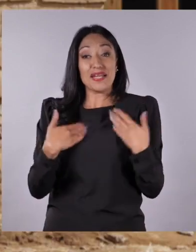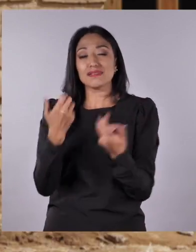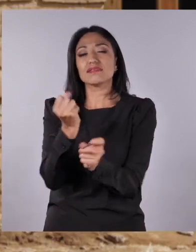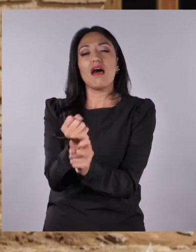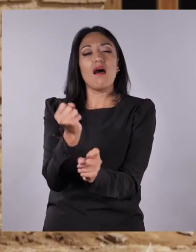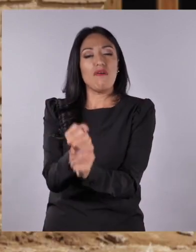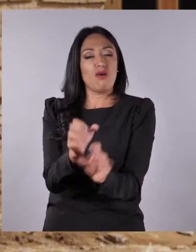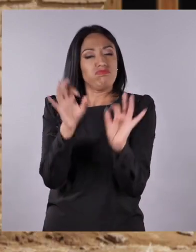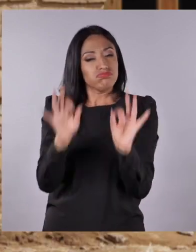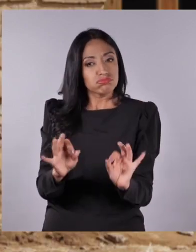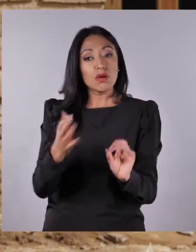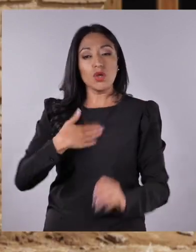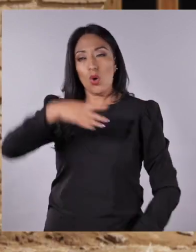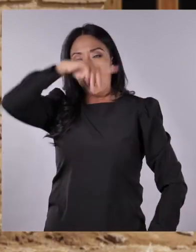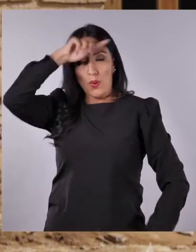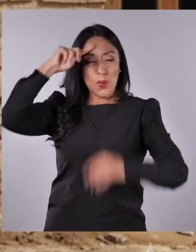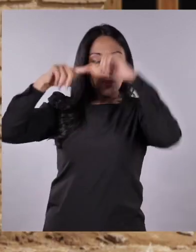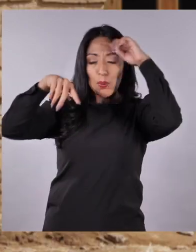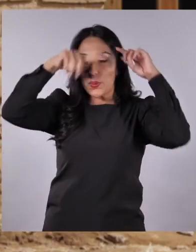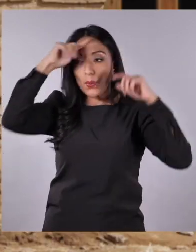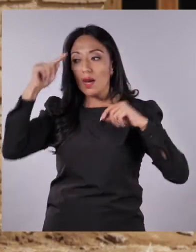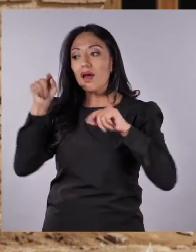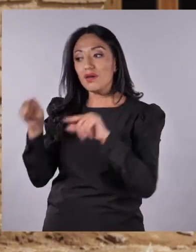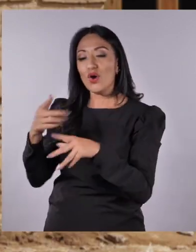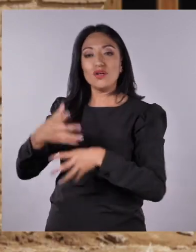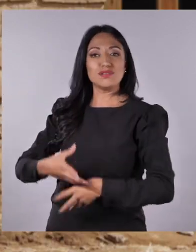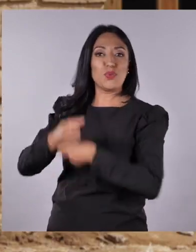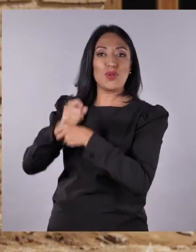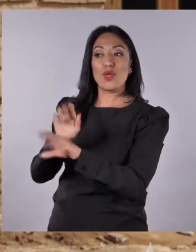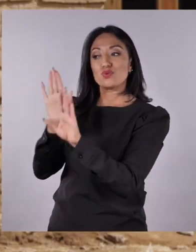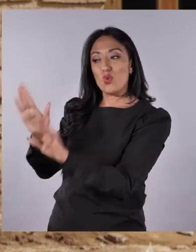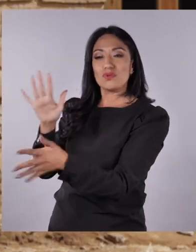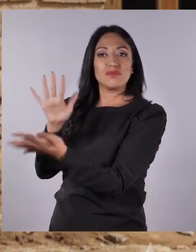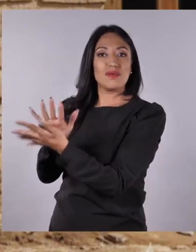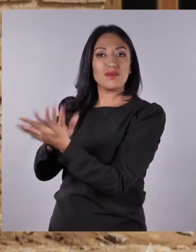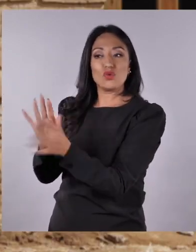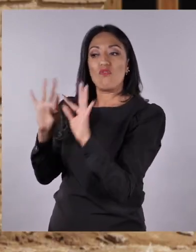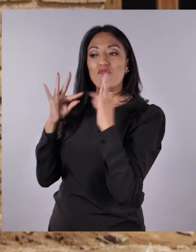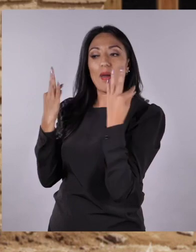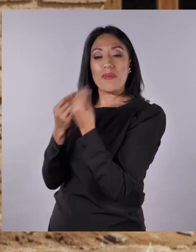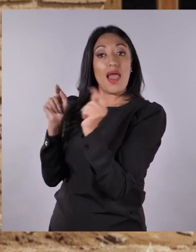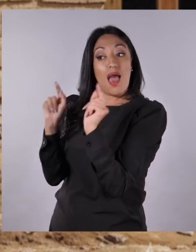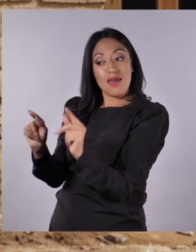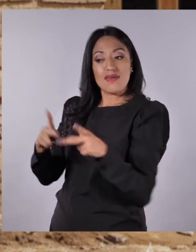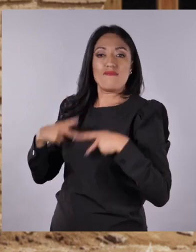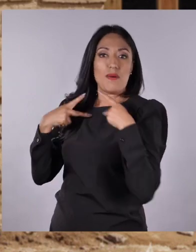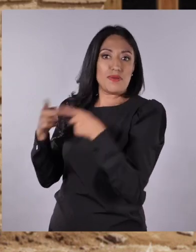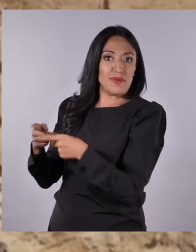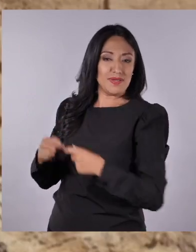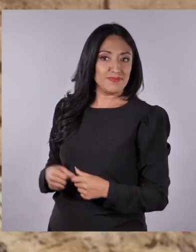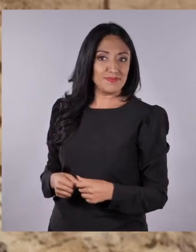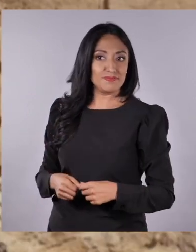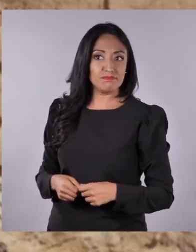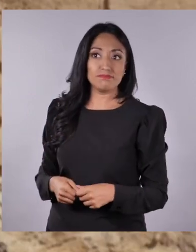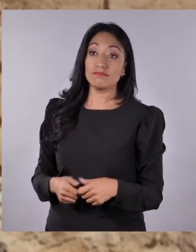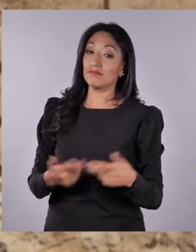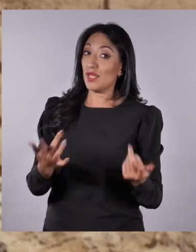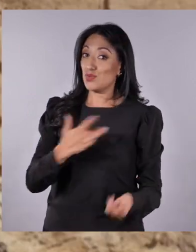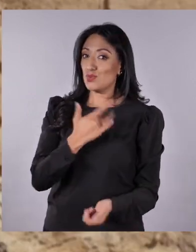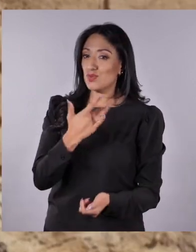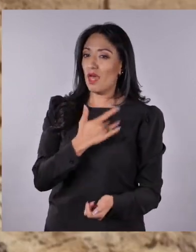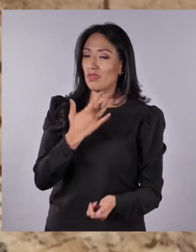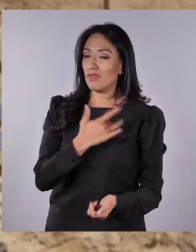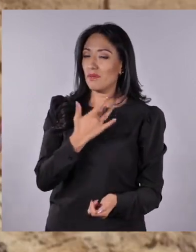porque sé que mi sudor será parte importante de la seguridad y la tranquilidad de la familia que vivirá aquí. Es